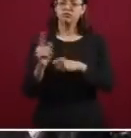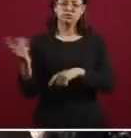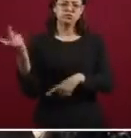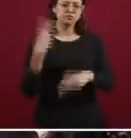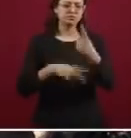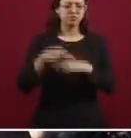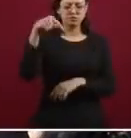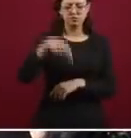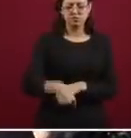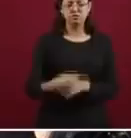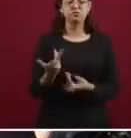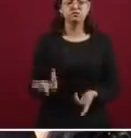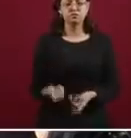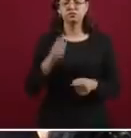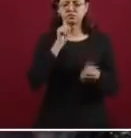y nacionales